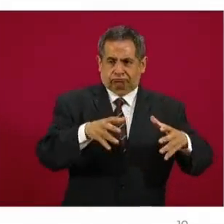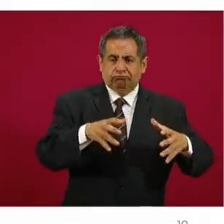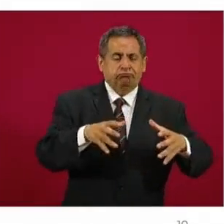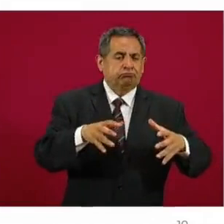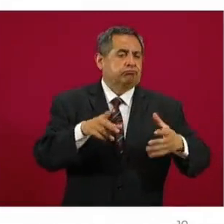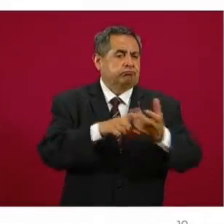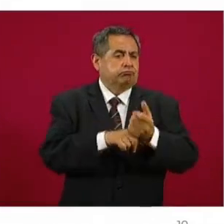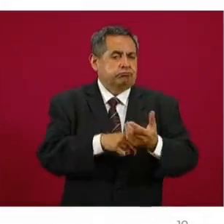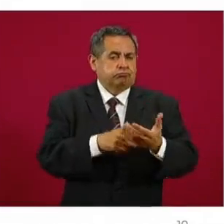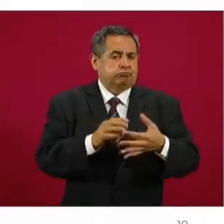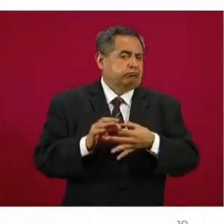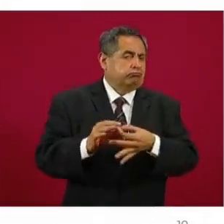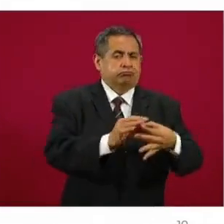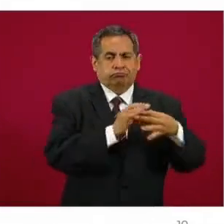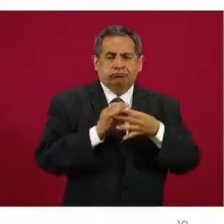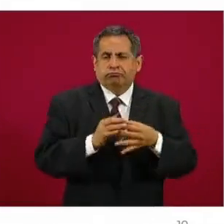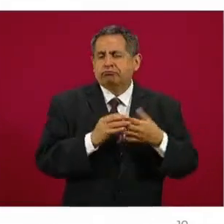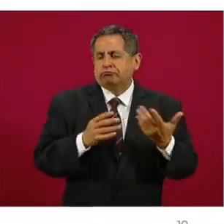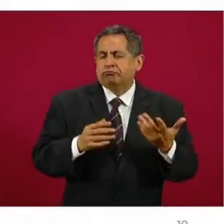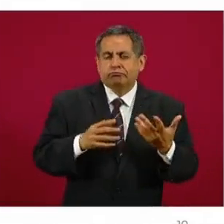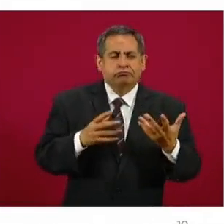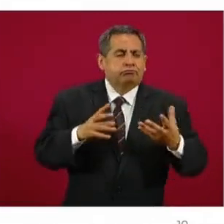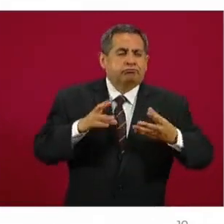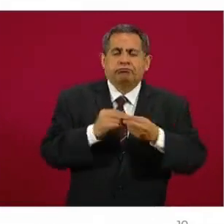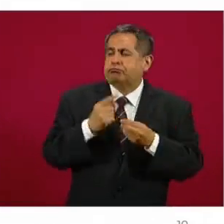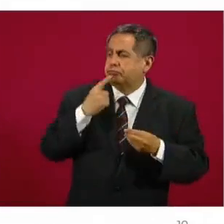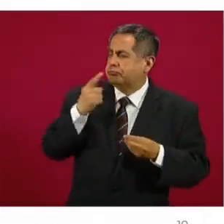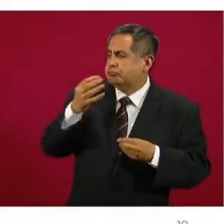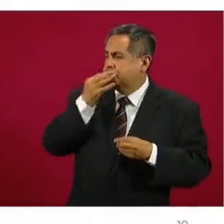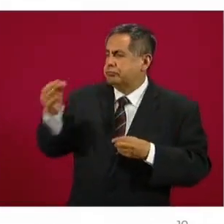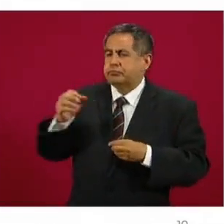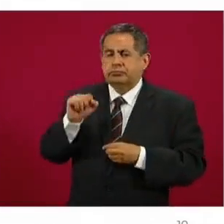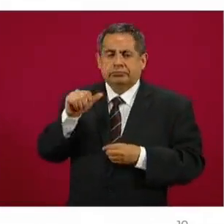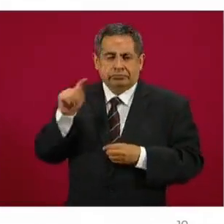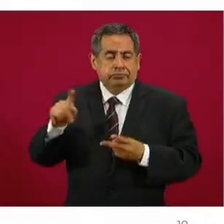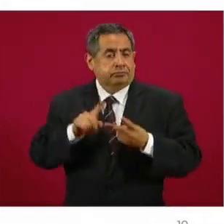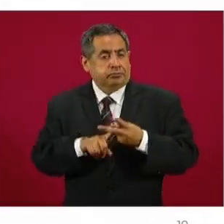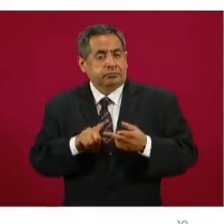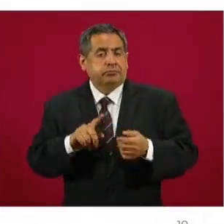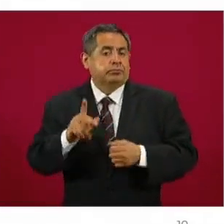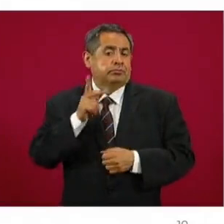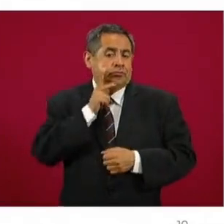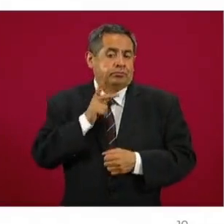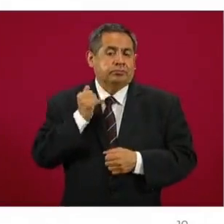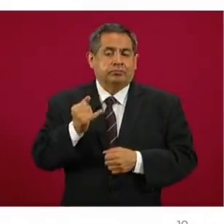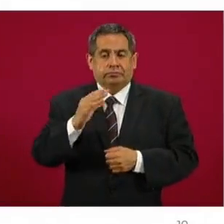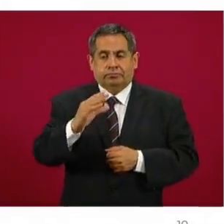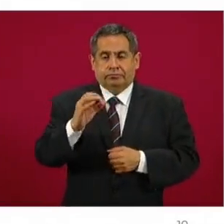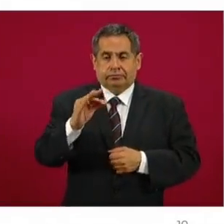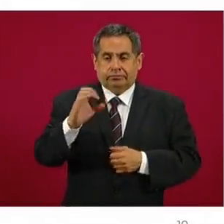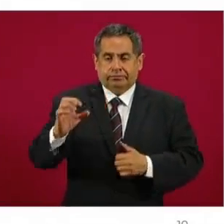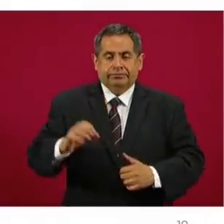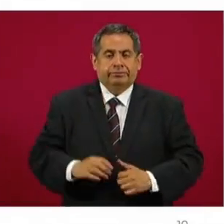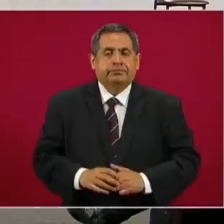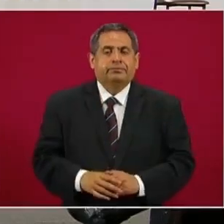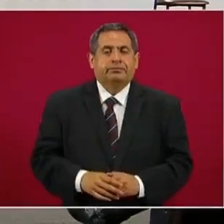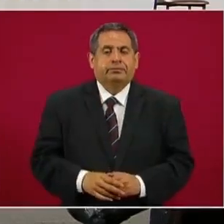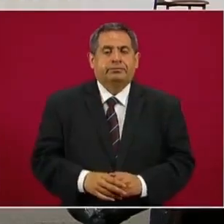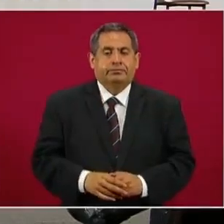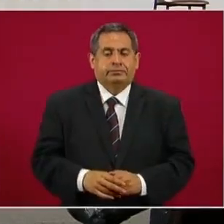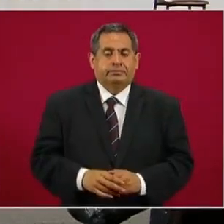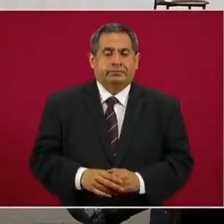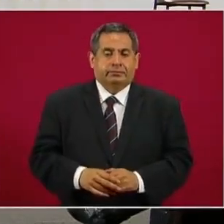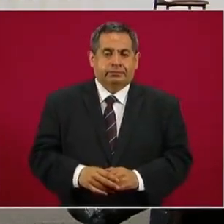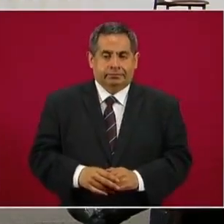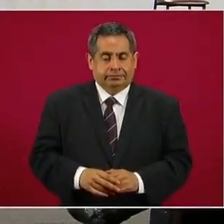todos hacen una como declaración conjunta, y además ahí se encuentran Pemex y CFE. La siguiente, por favor. Como